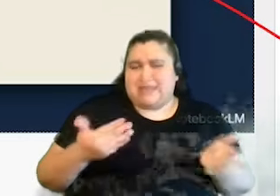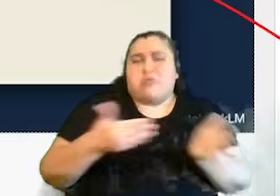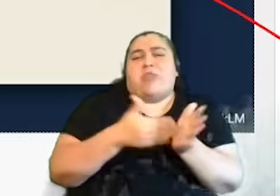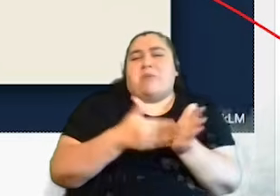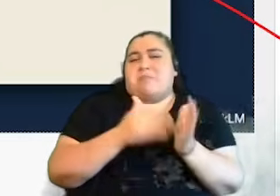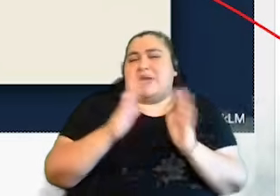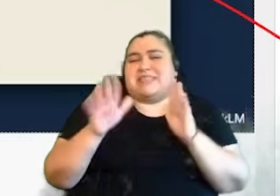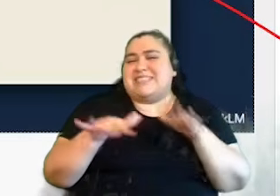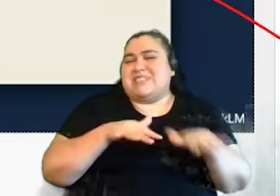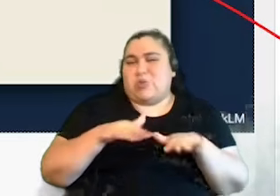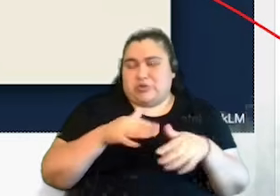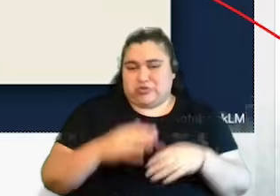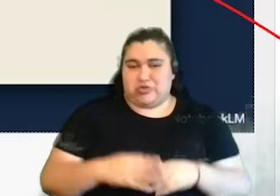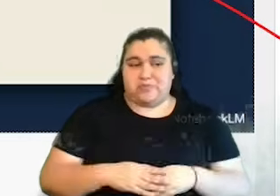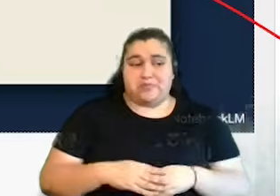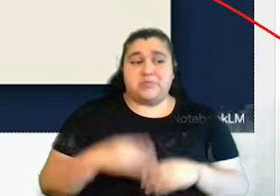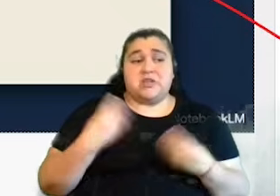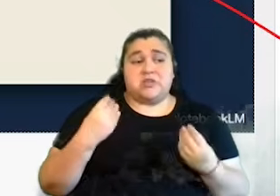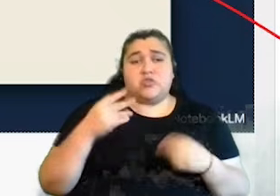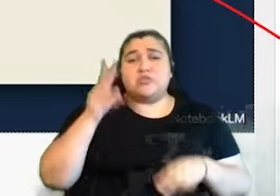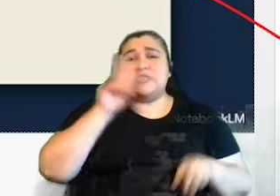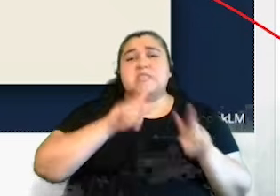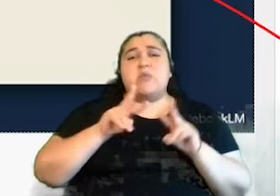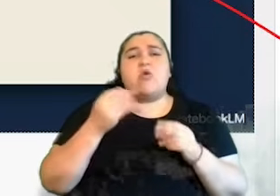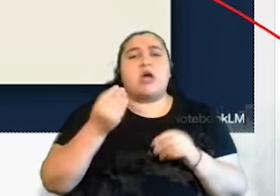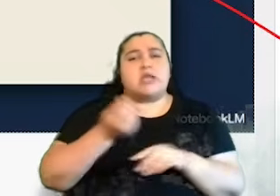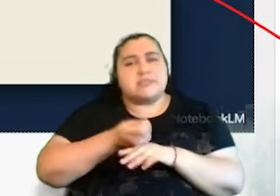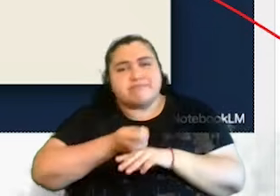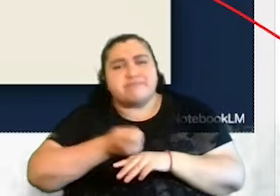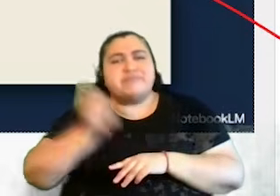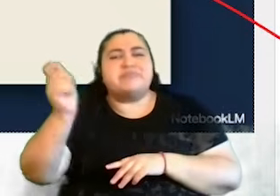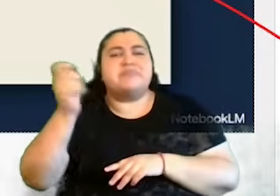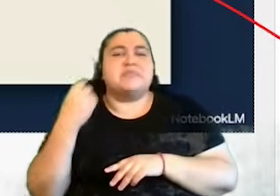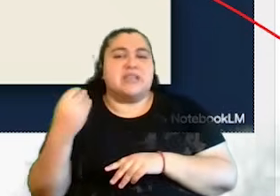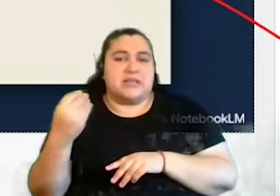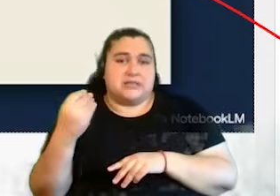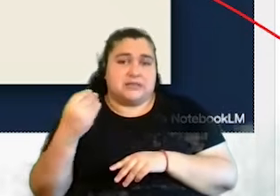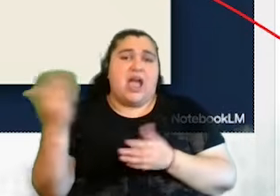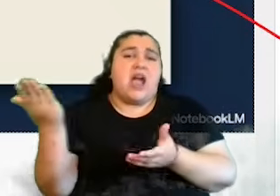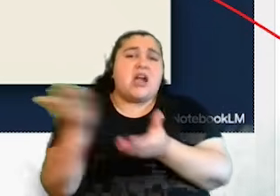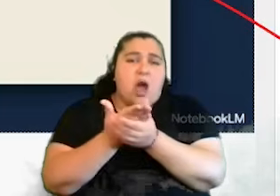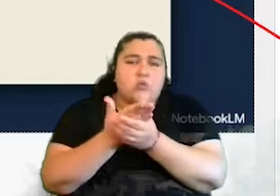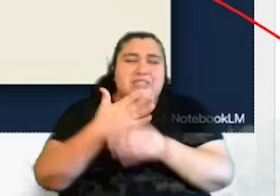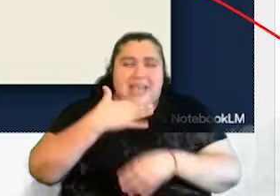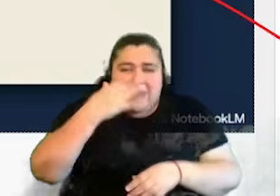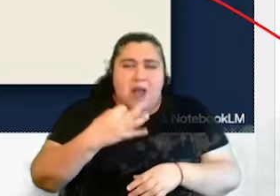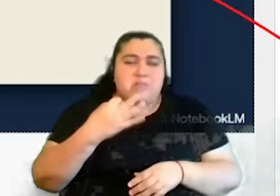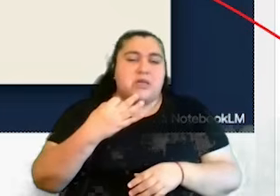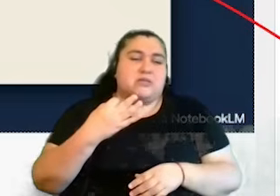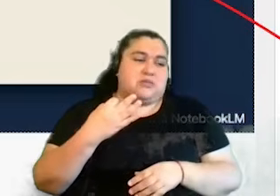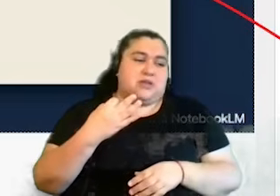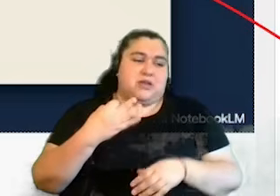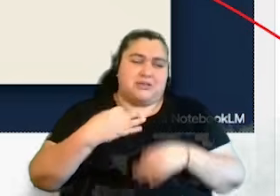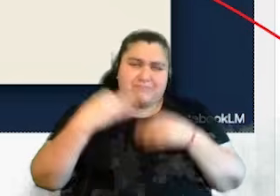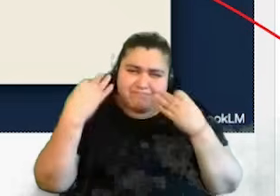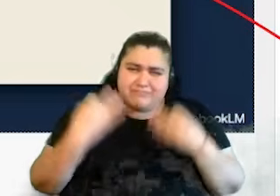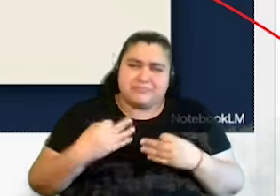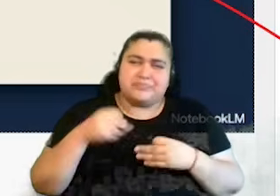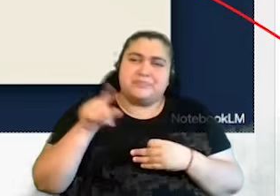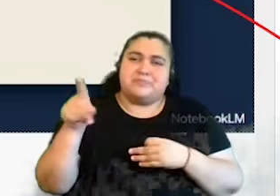lleve a la justicia aquellas causas que realmente tengan una significancia que